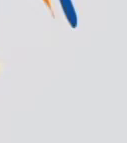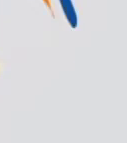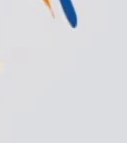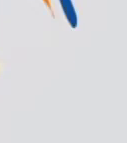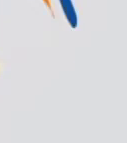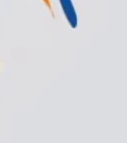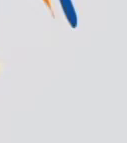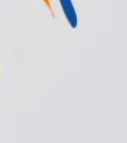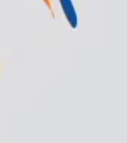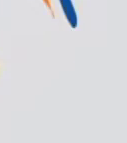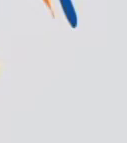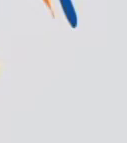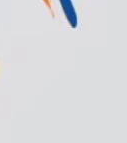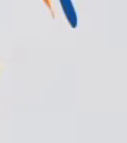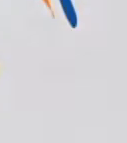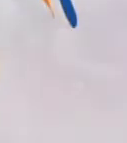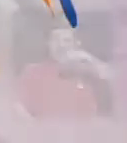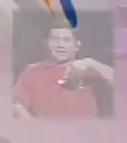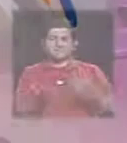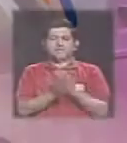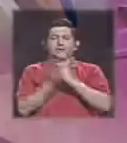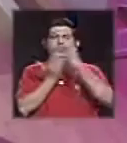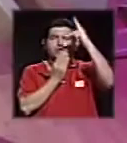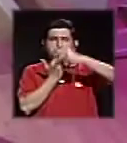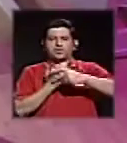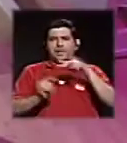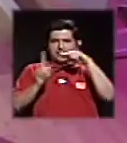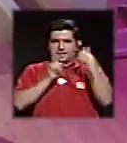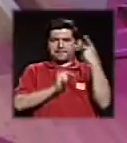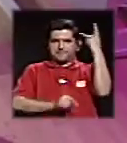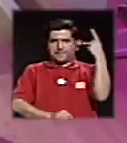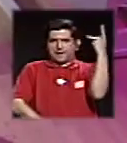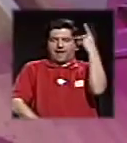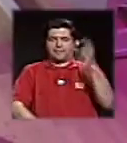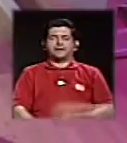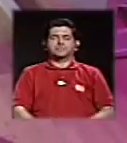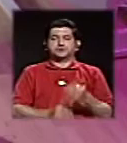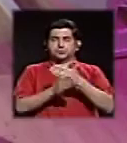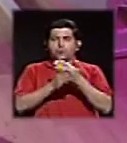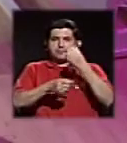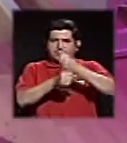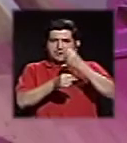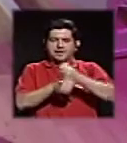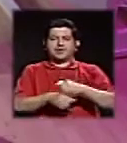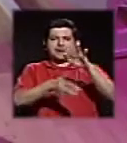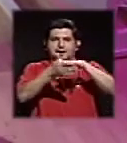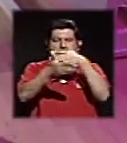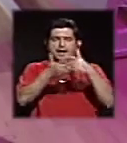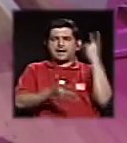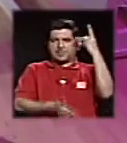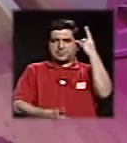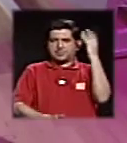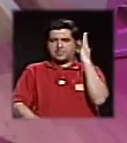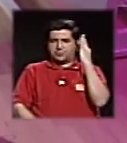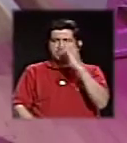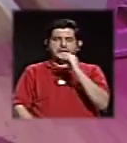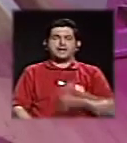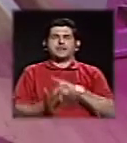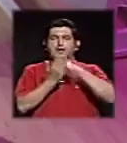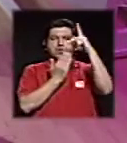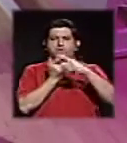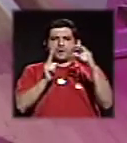muchas gracias por acompañarnos a esta nueva edición de miradas políticas una coproducción de agenda política de mujeres y palabras de